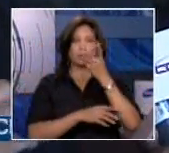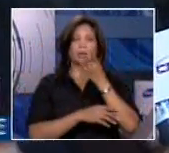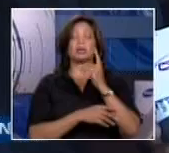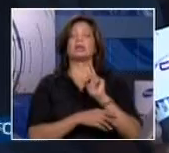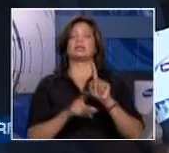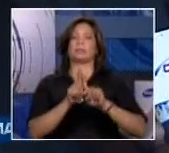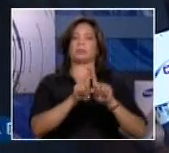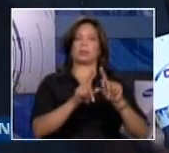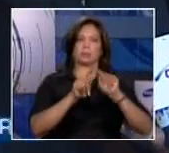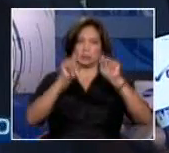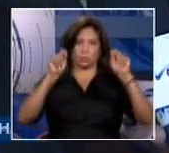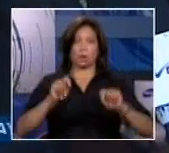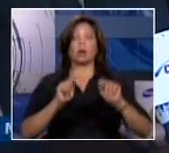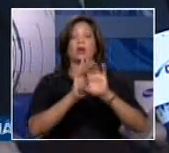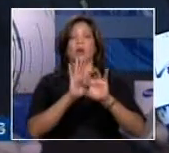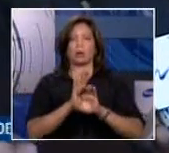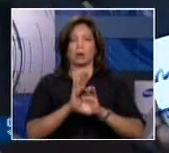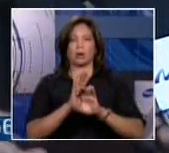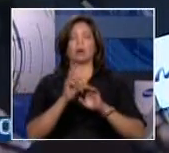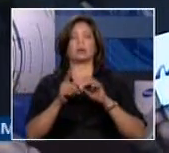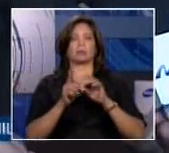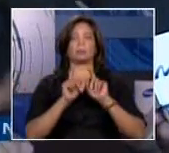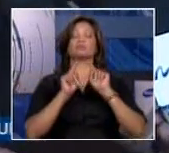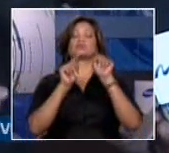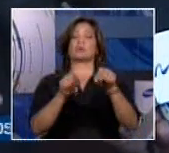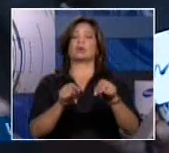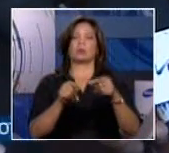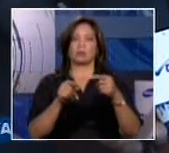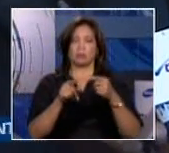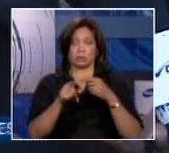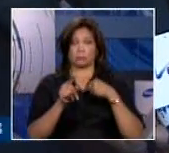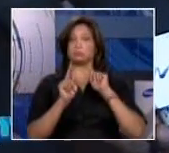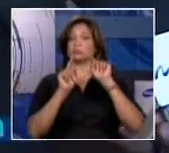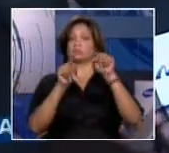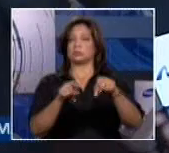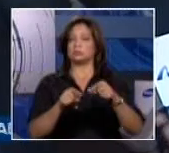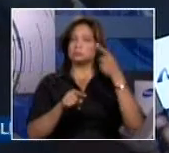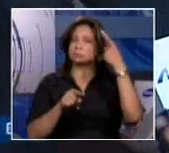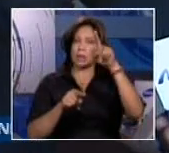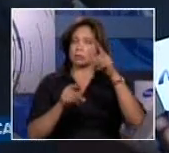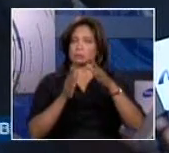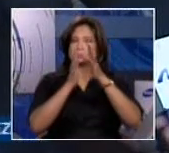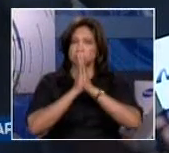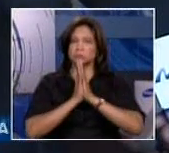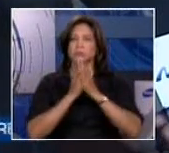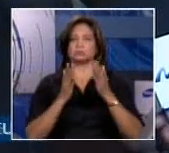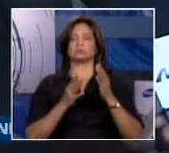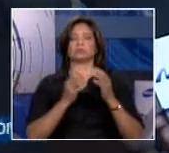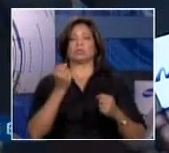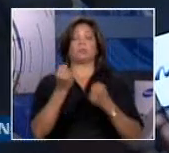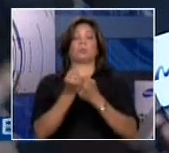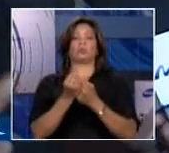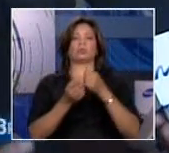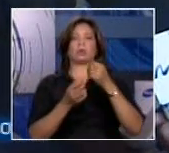luego el Tribunal Constitucional al que vamos a acudir para reclamar la tutela